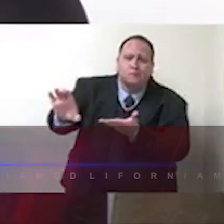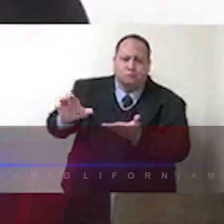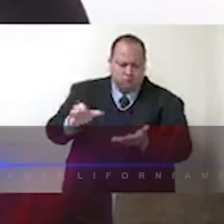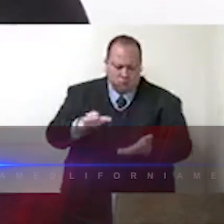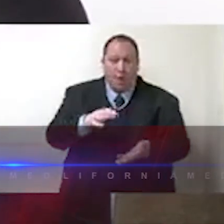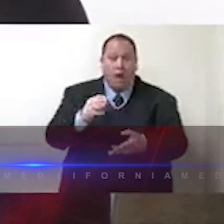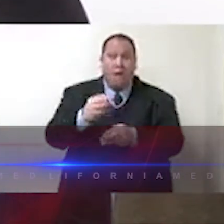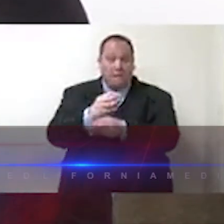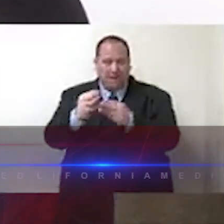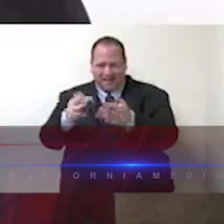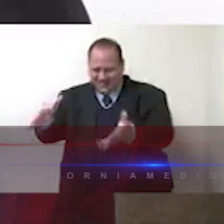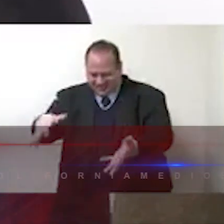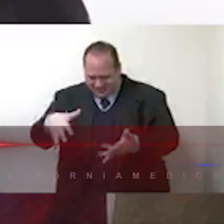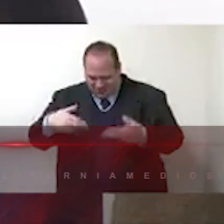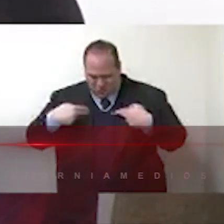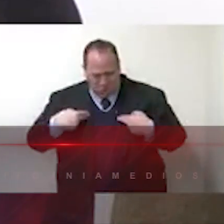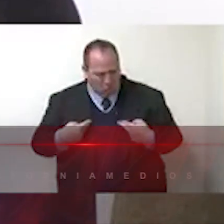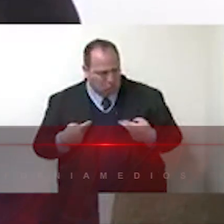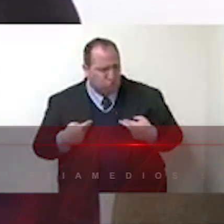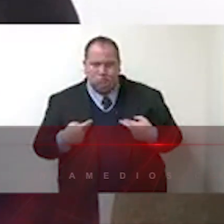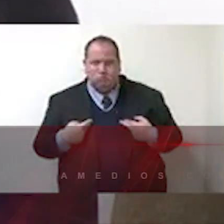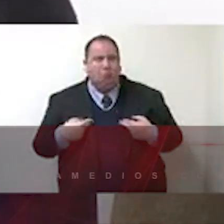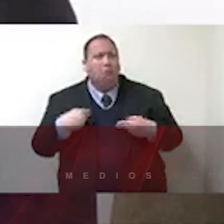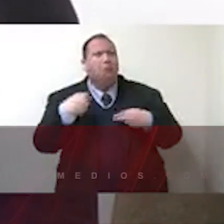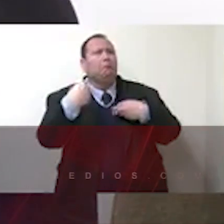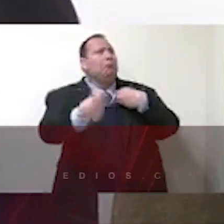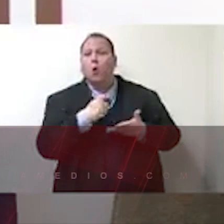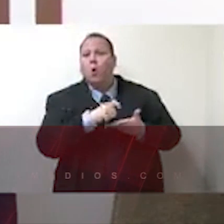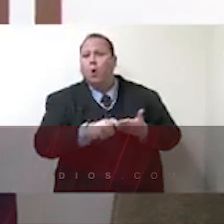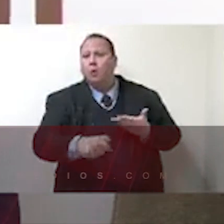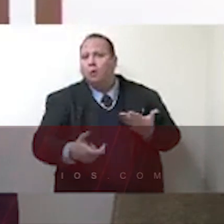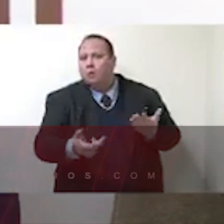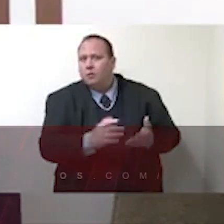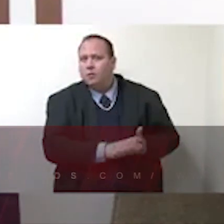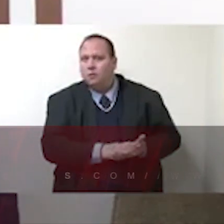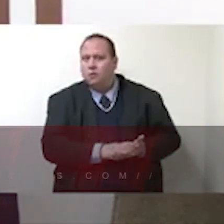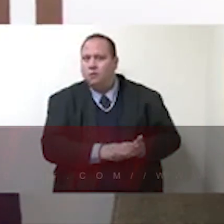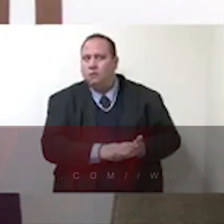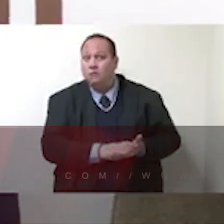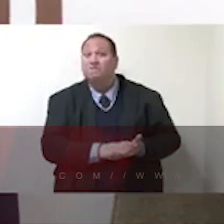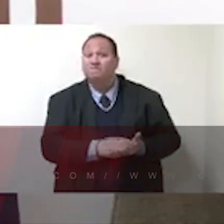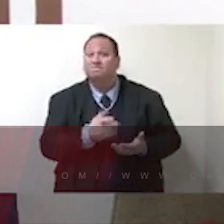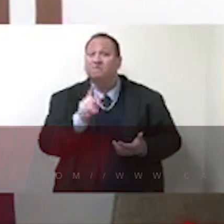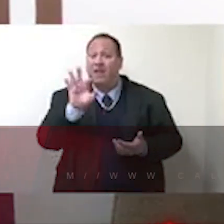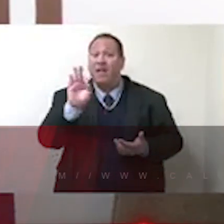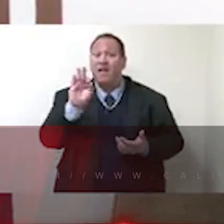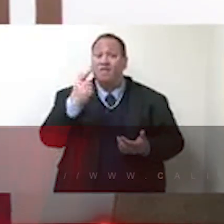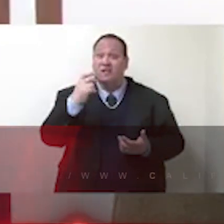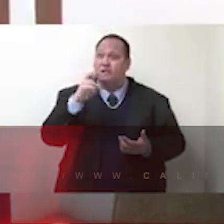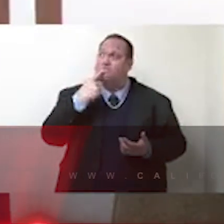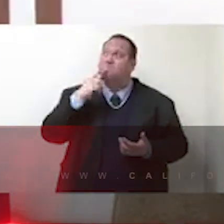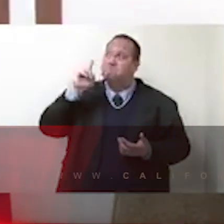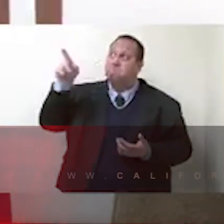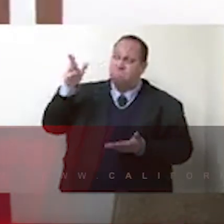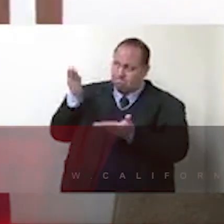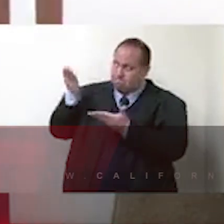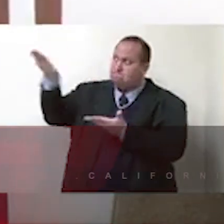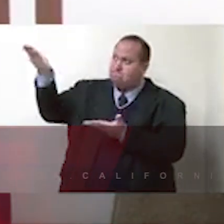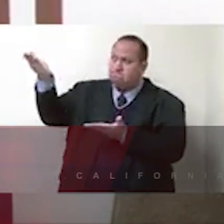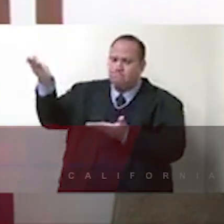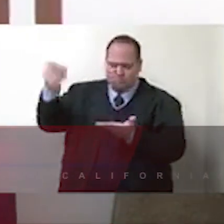mercancía o los uniformes no se entregaron. Ese tema está en la Fiscalía General de la República